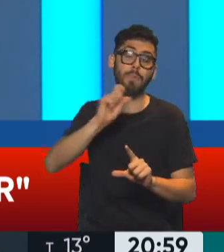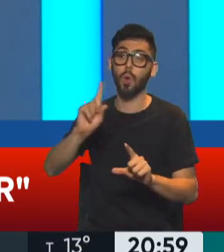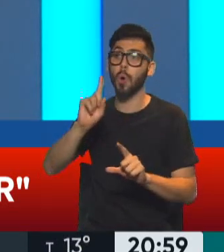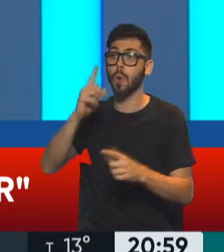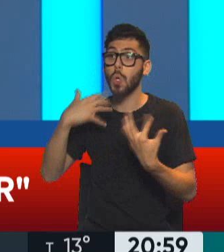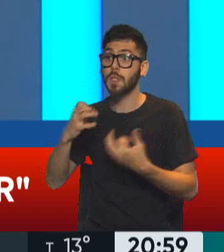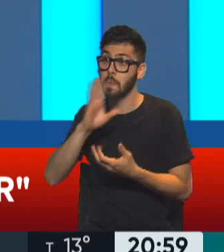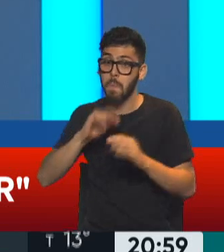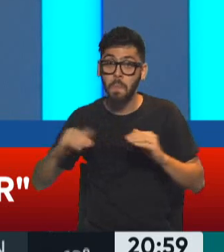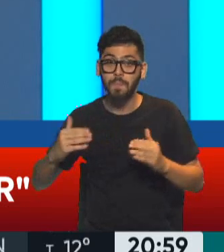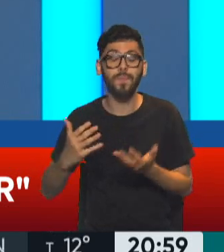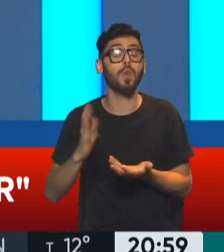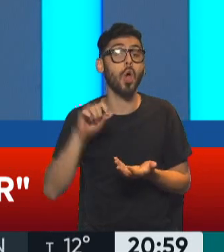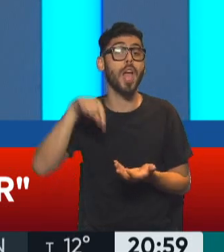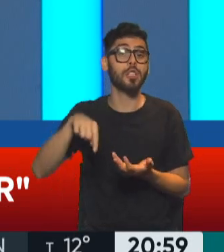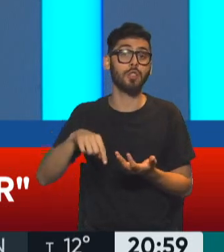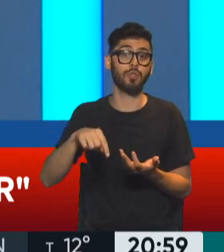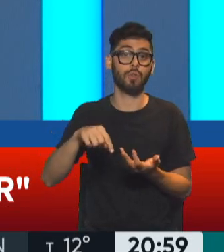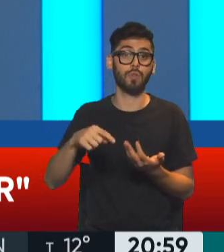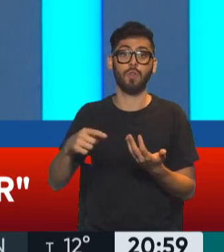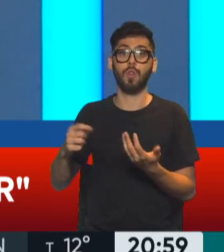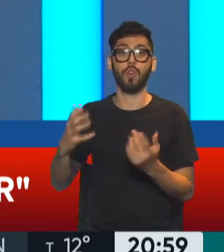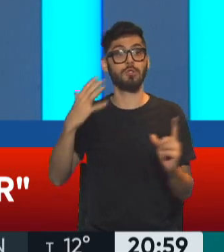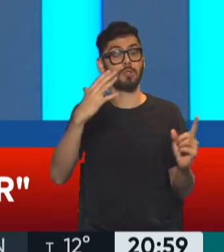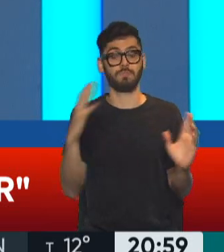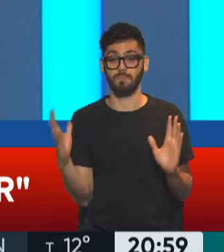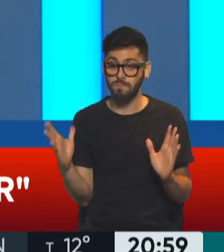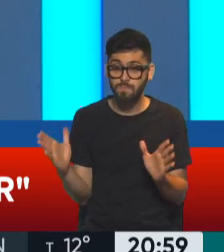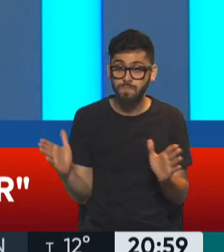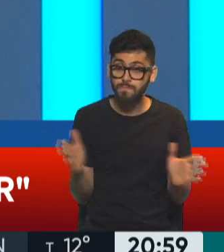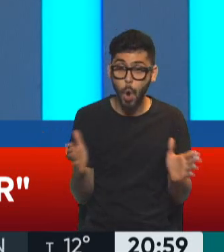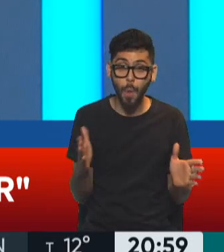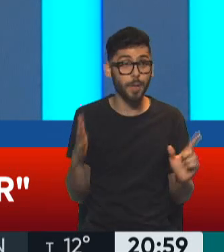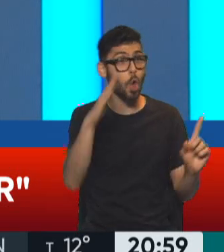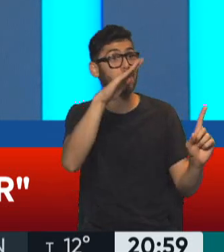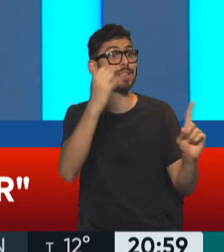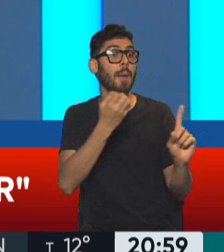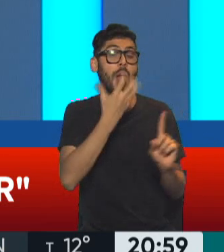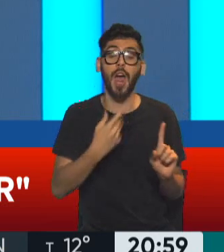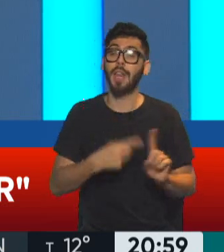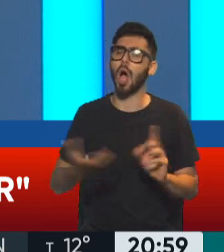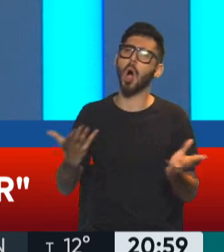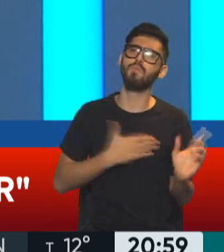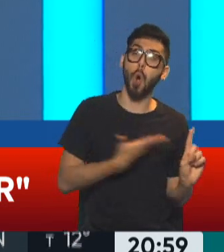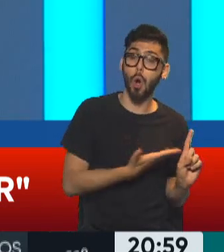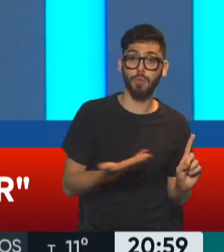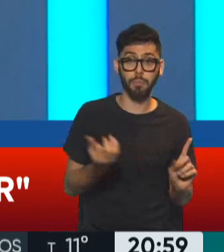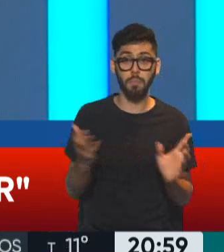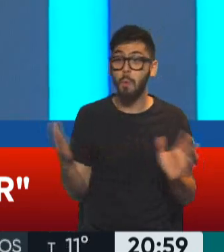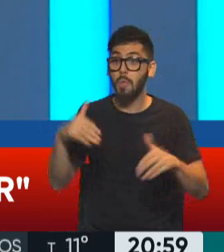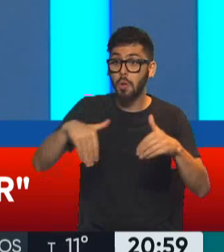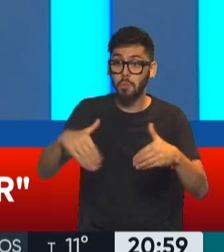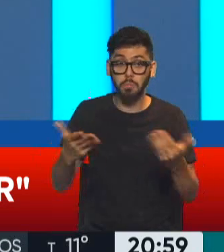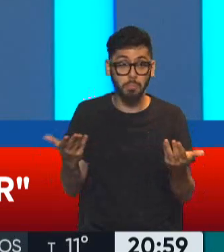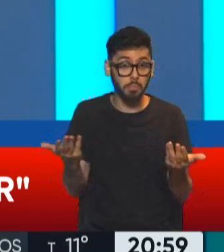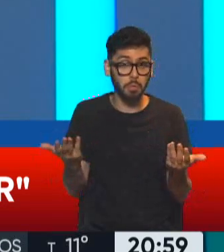tomar... Bueno, esta fue un gran avance, digo, el haber llamado a la indagatoria en el medio de... Ellos lo ponen como una victimización en el medio de un proceso electoral. La justicia tiene que